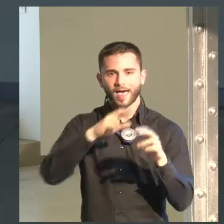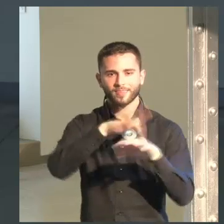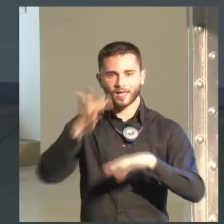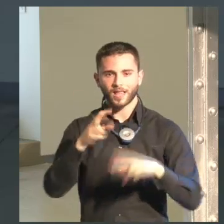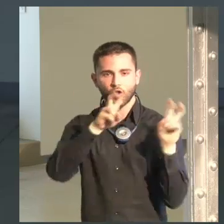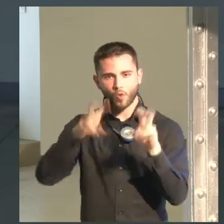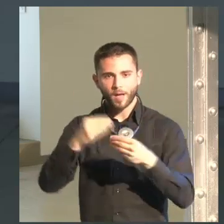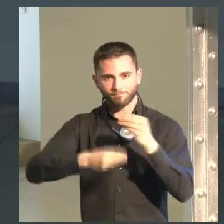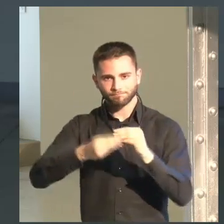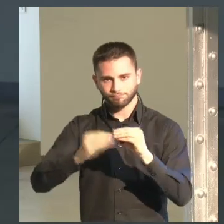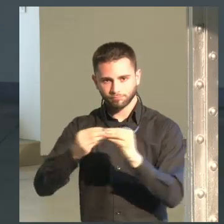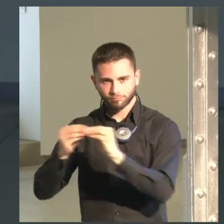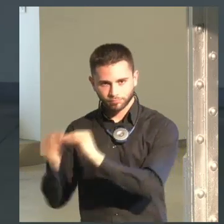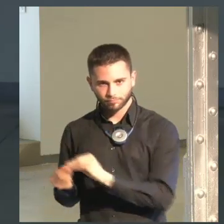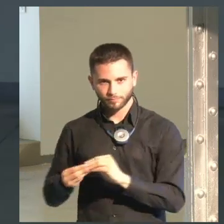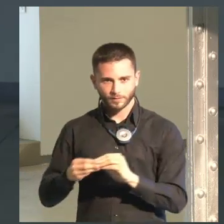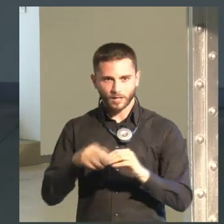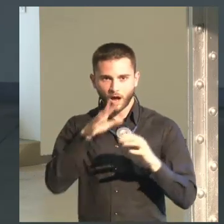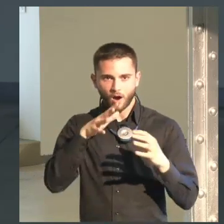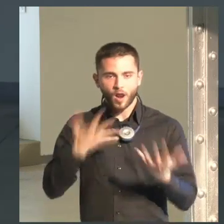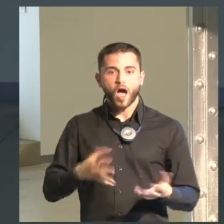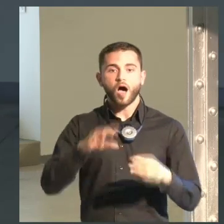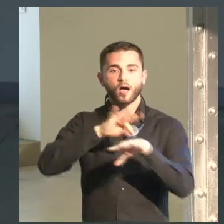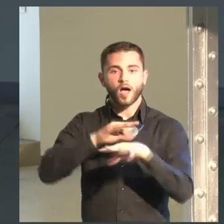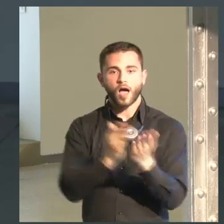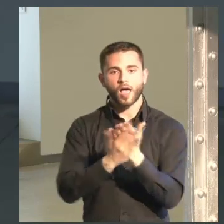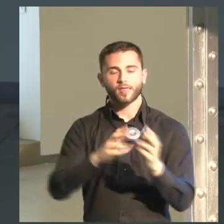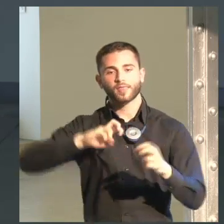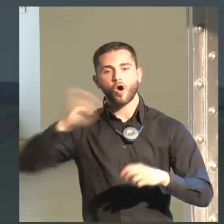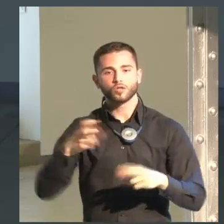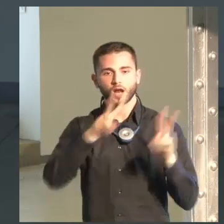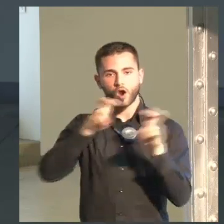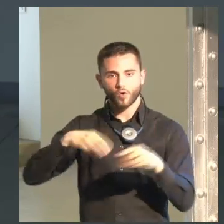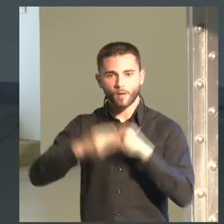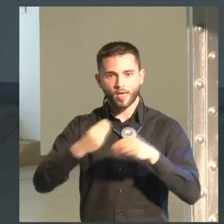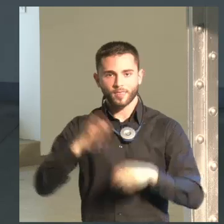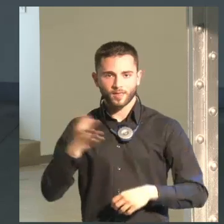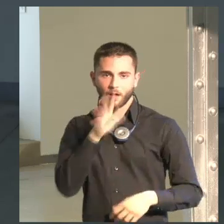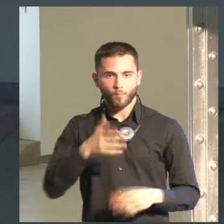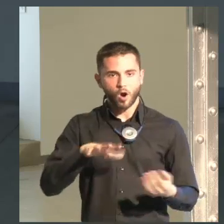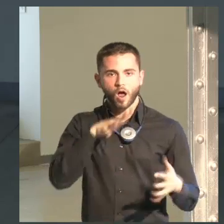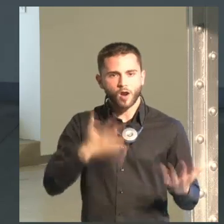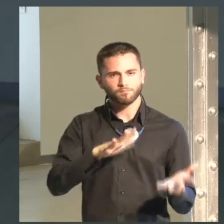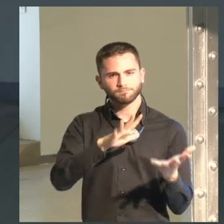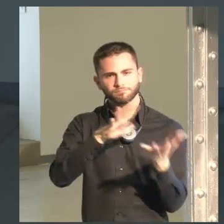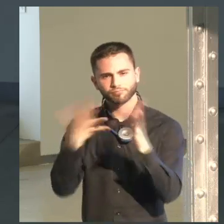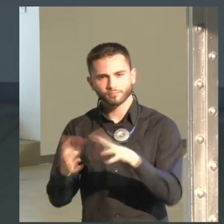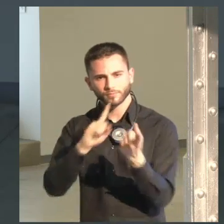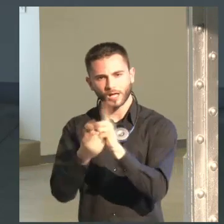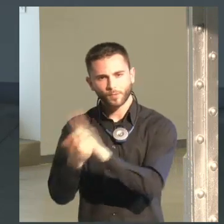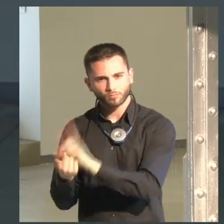otra. Esto cambia muy deprisa, ahora tenemos una situación nueva, tenemos un escenario nuevo, habrá que hacer nuevos compromisos. Yo creo